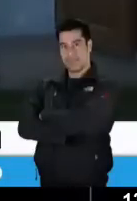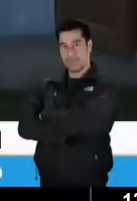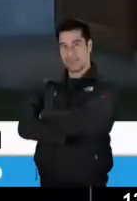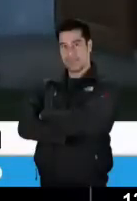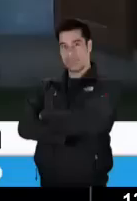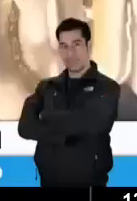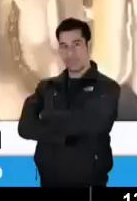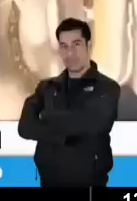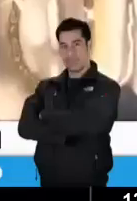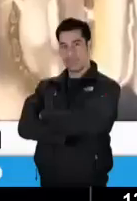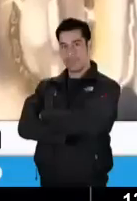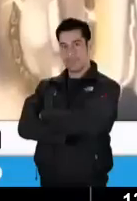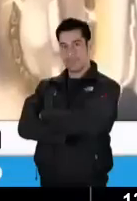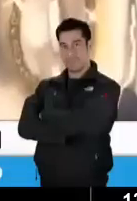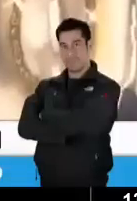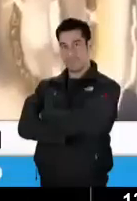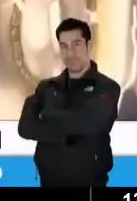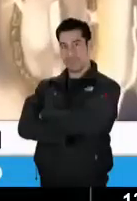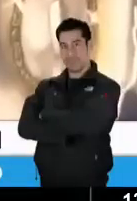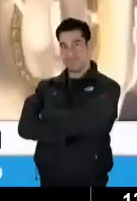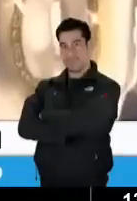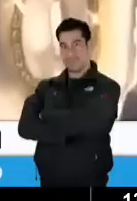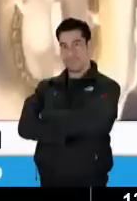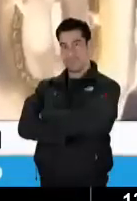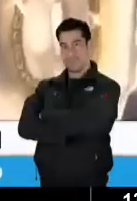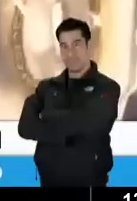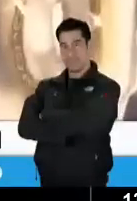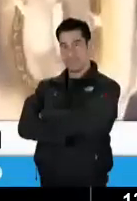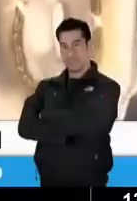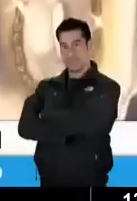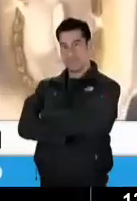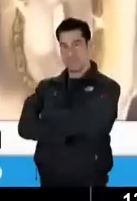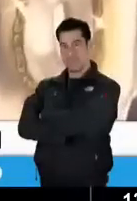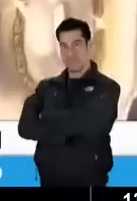la misma familia, los mismos cercanos a este círculo denominado